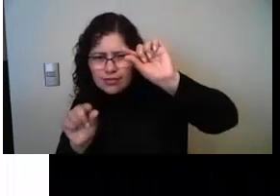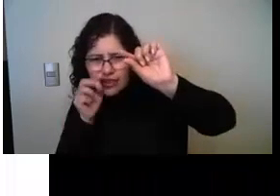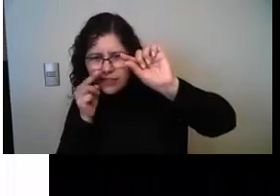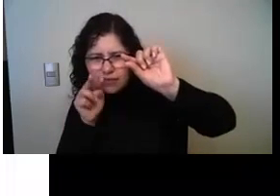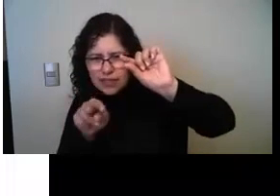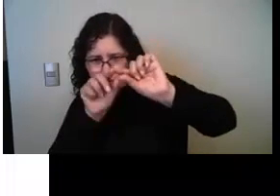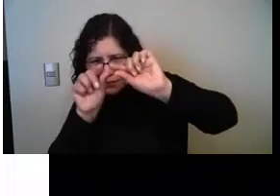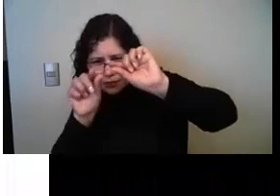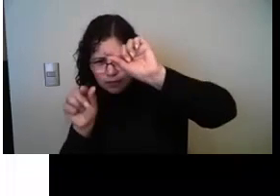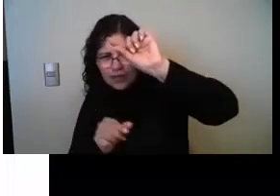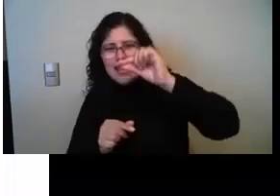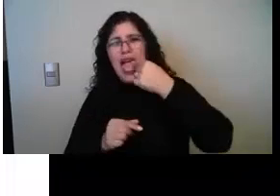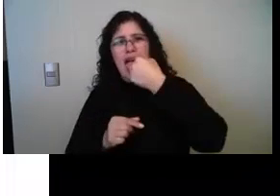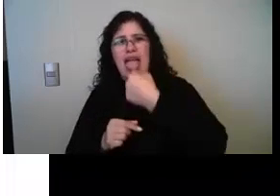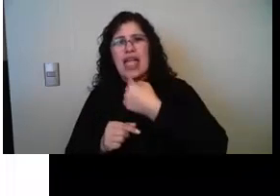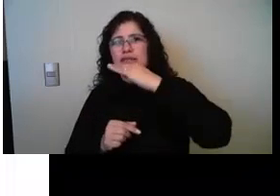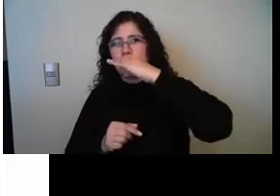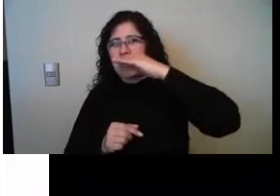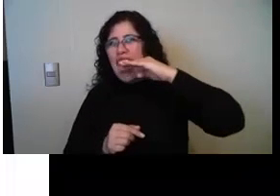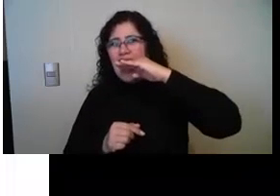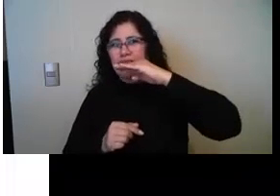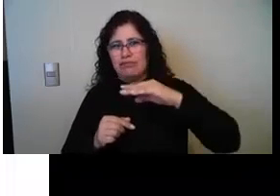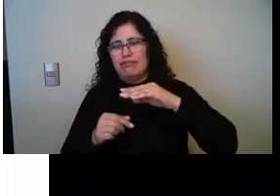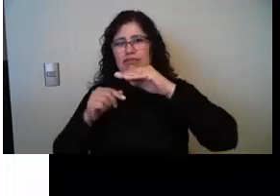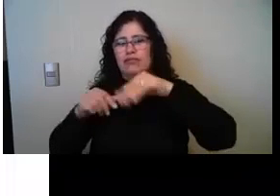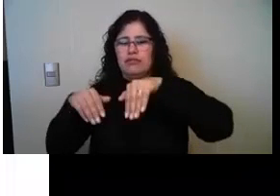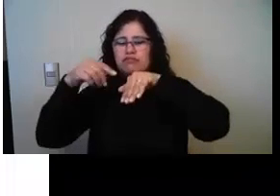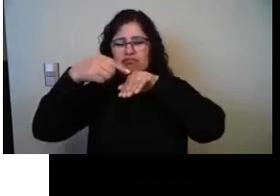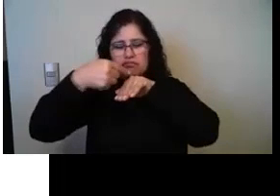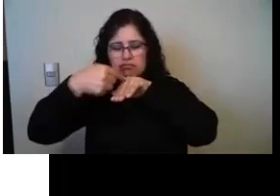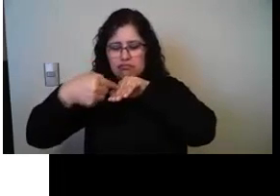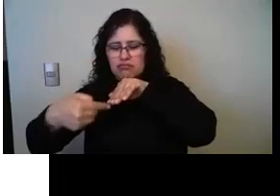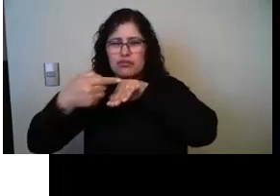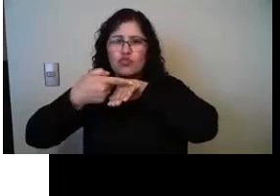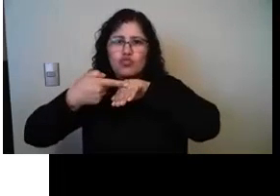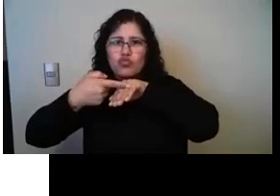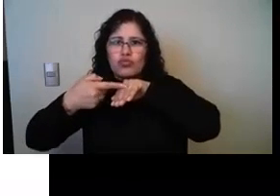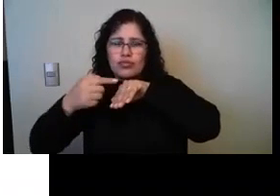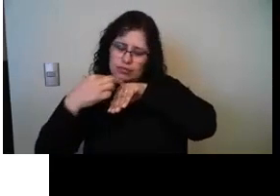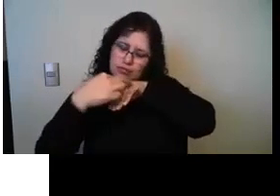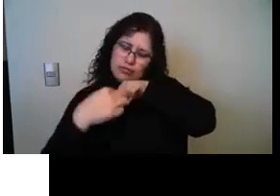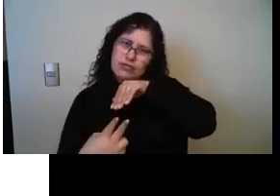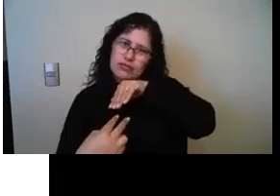su territorio corresponde a los 2 tercios anteriores de la lengua. En el tercio posterior